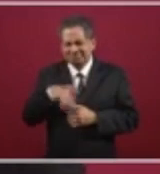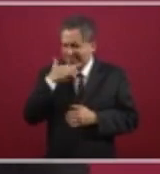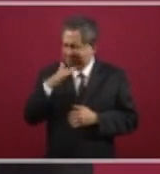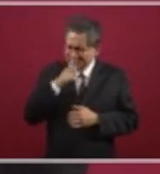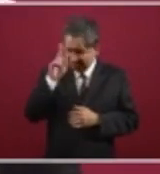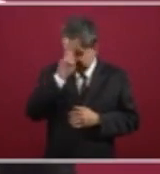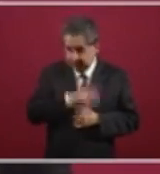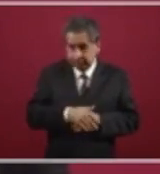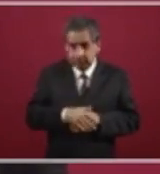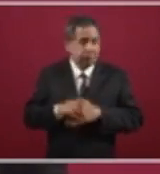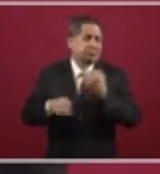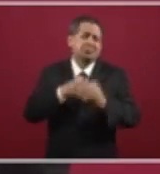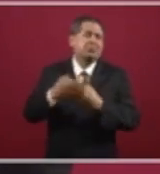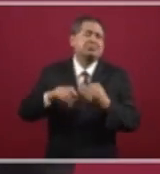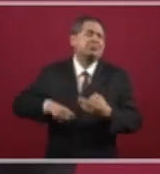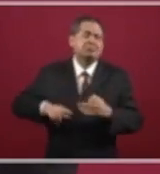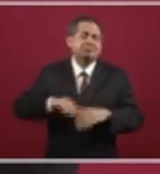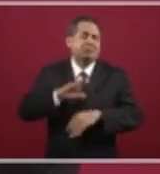todo el gobierno